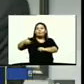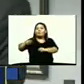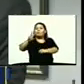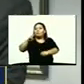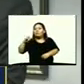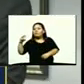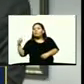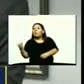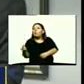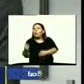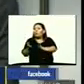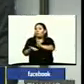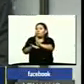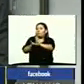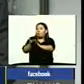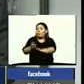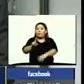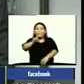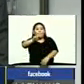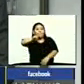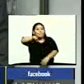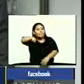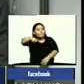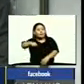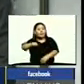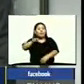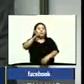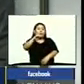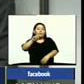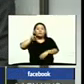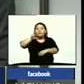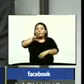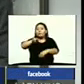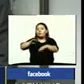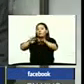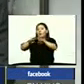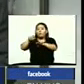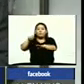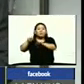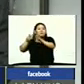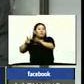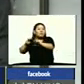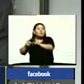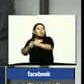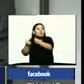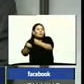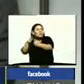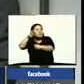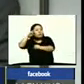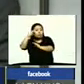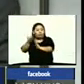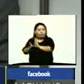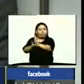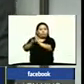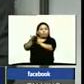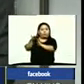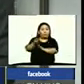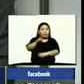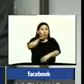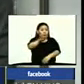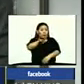pasó a 1.039.7 millones, es decir, está creciendo 42